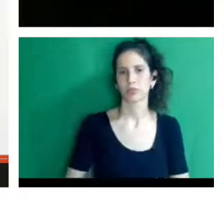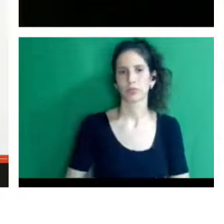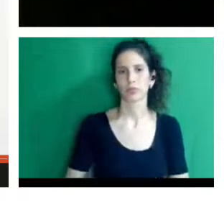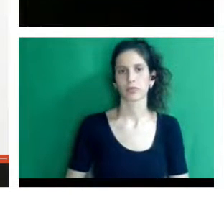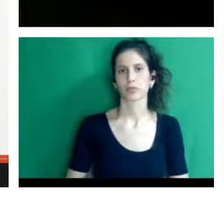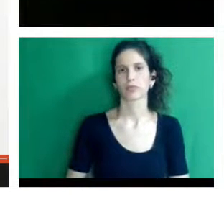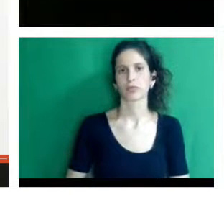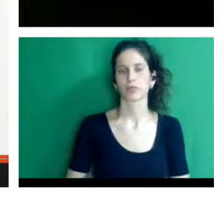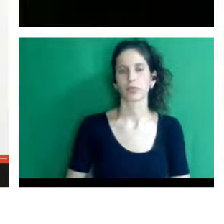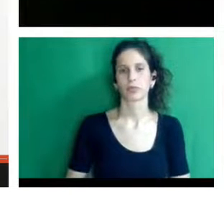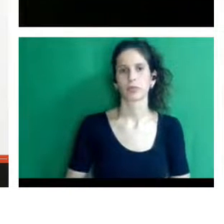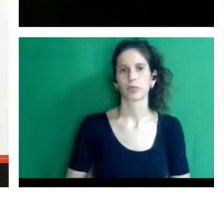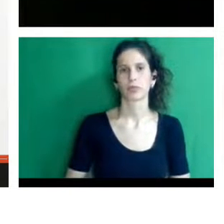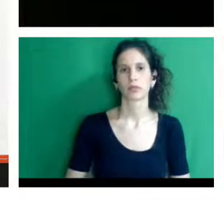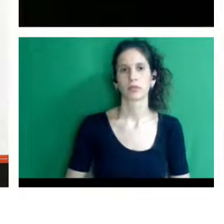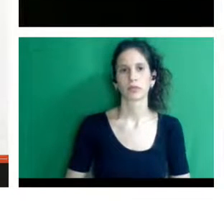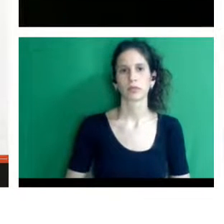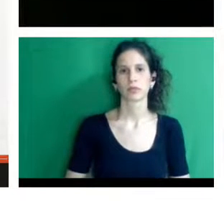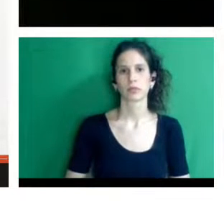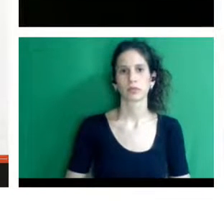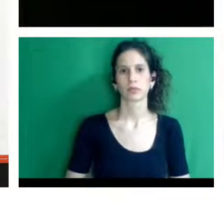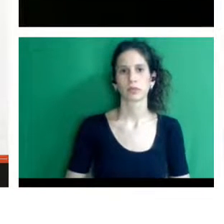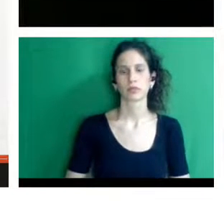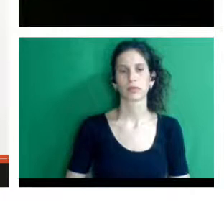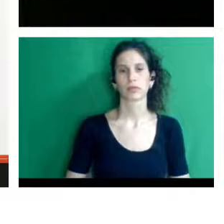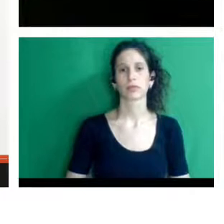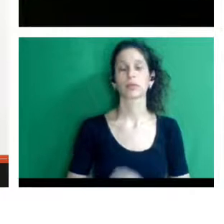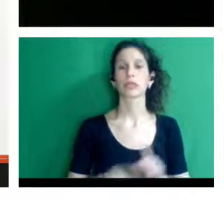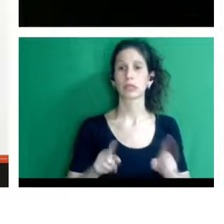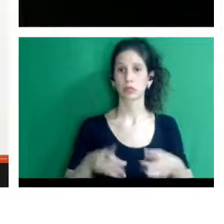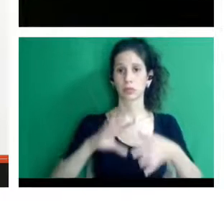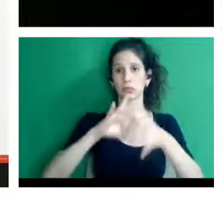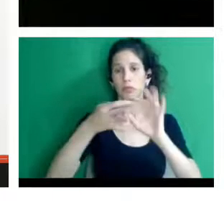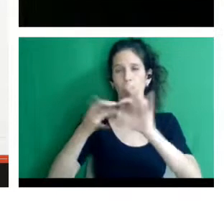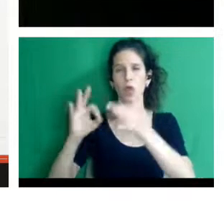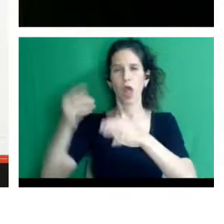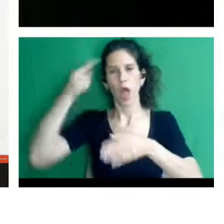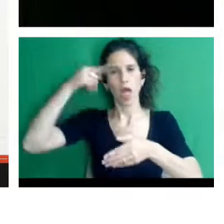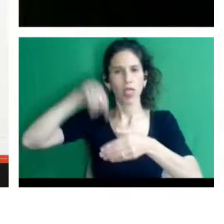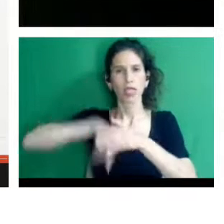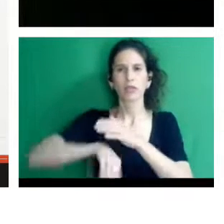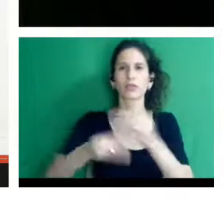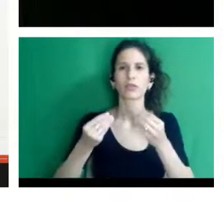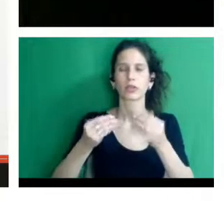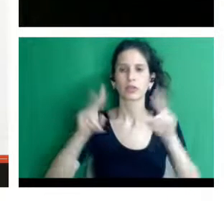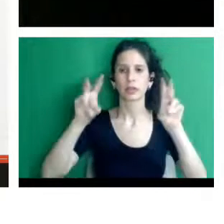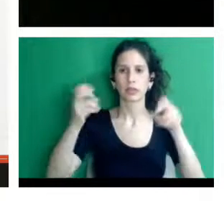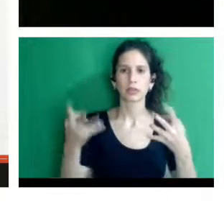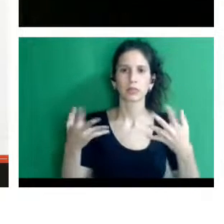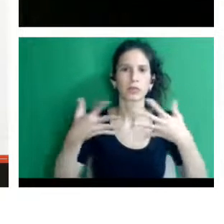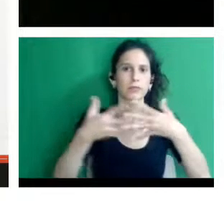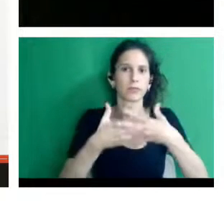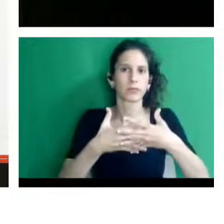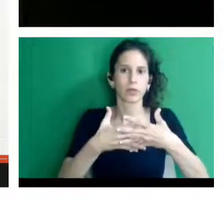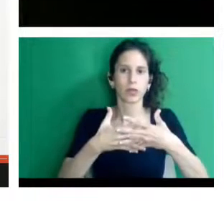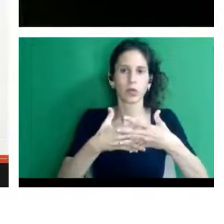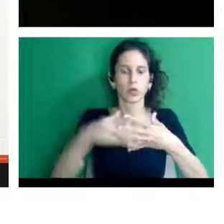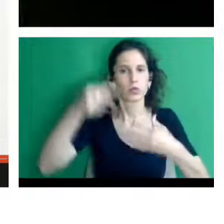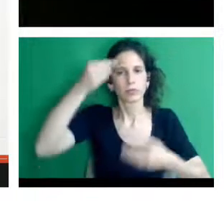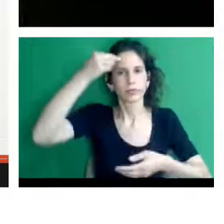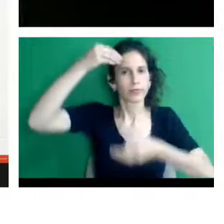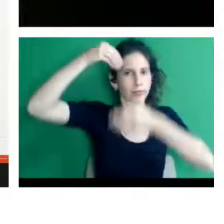juegos olímpicos o paralímpicos, debe existir una filosofía de inclusión, como lo denomina el Comité